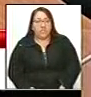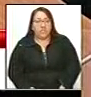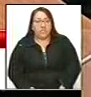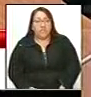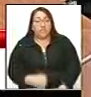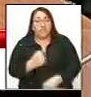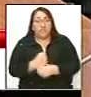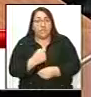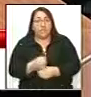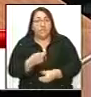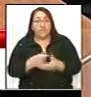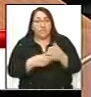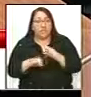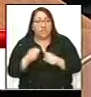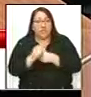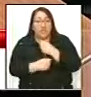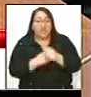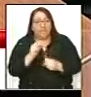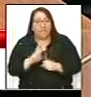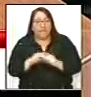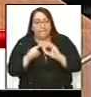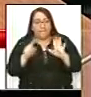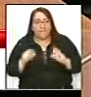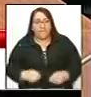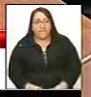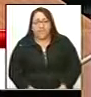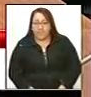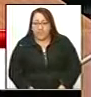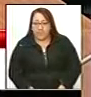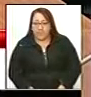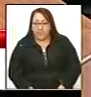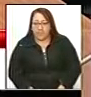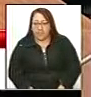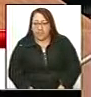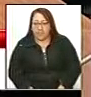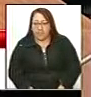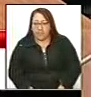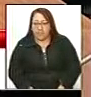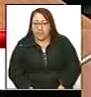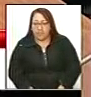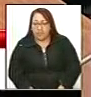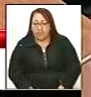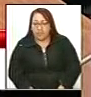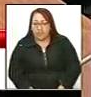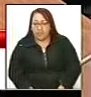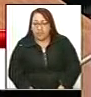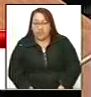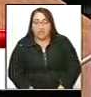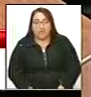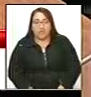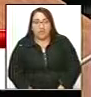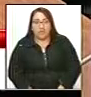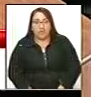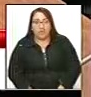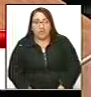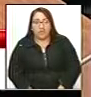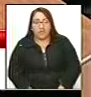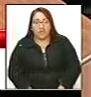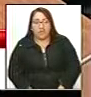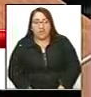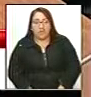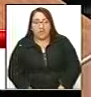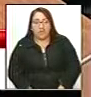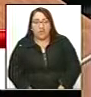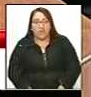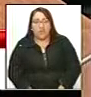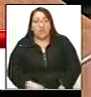ejecuciones de trabajo que se han realizado en el año 2017. Siguiente, por favor. Como pueden ver en la pantalla, las supervisiones efectuadas en